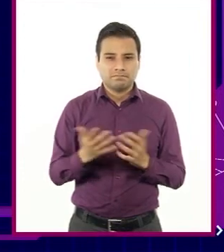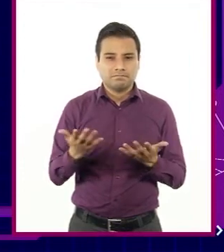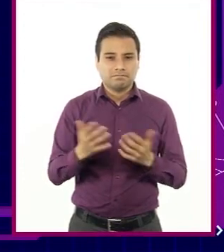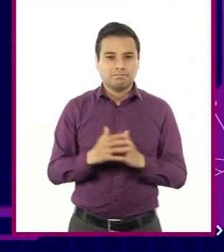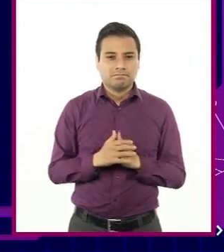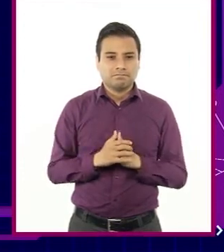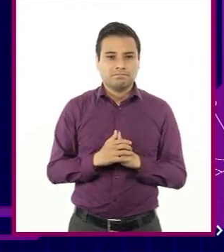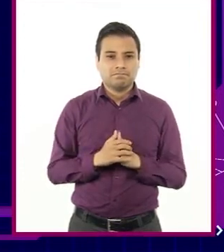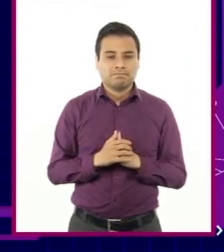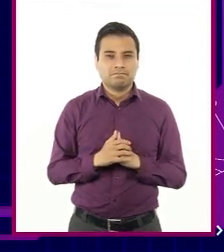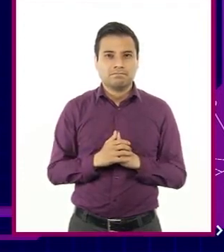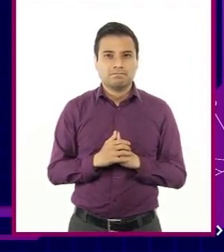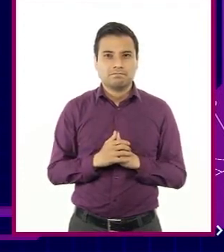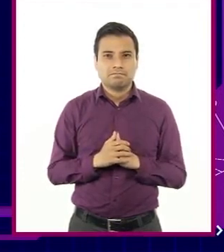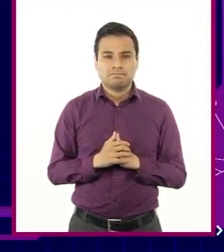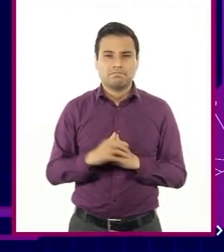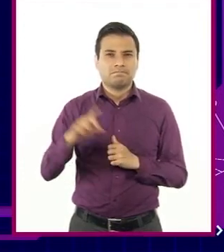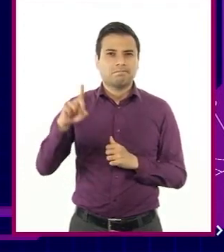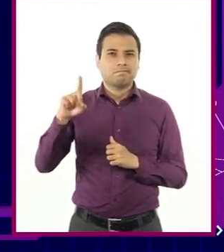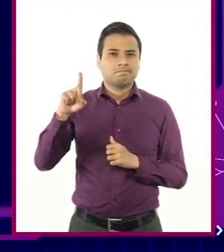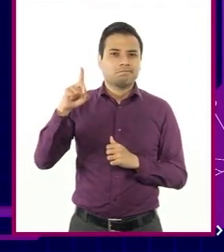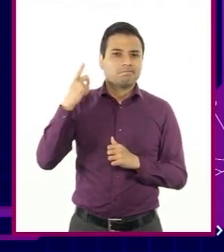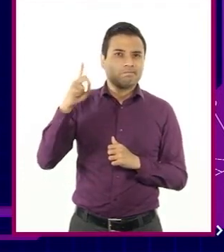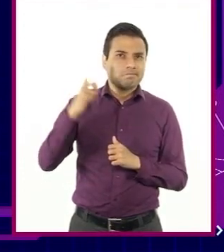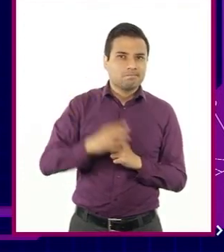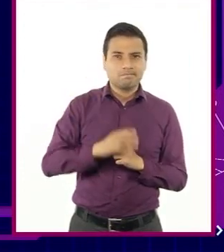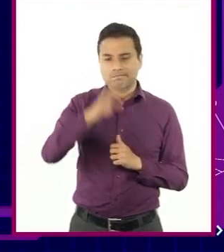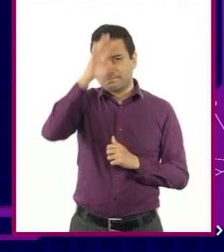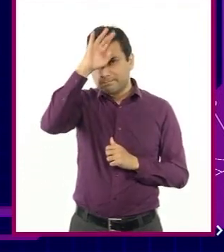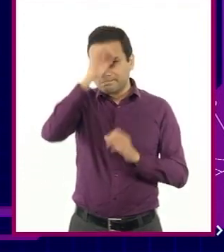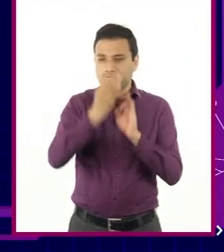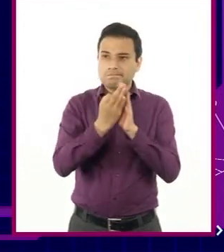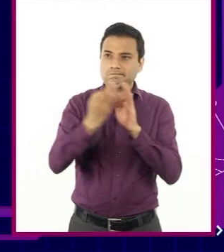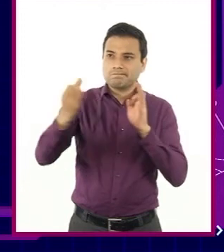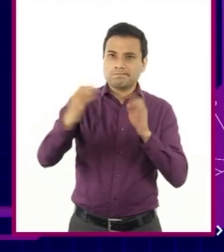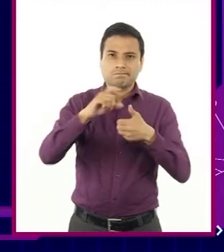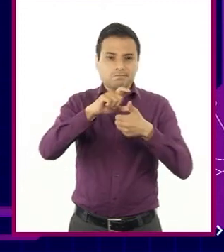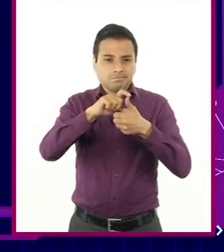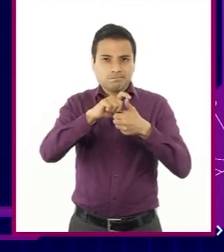Durango? Tomando el valor de conversión de la tabla, dividimos